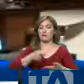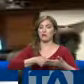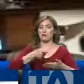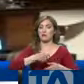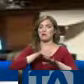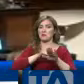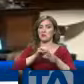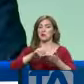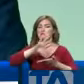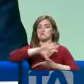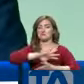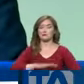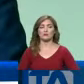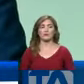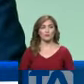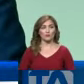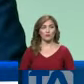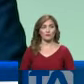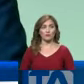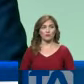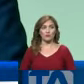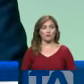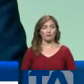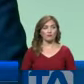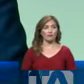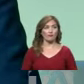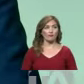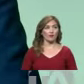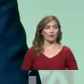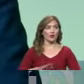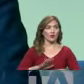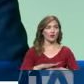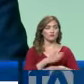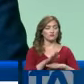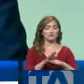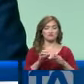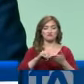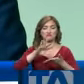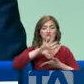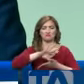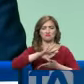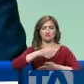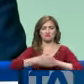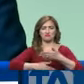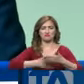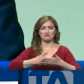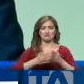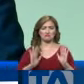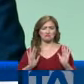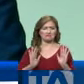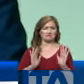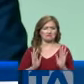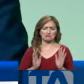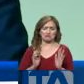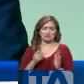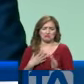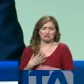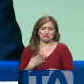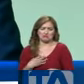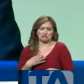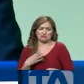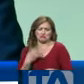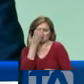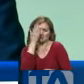las firmas en el legislativo tiene cualquier proceso de convocatoria de la asamblea nosotros estamos dispuestos a entregar la información como